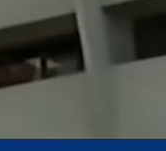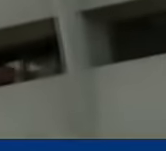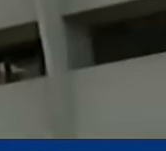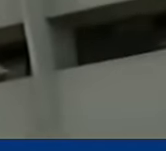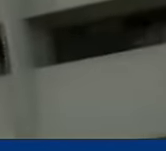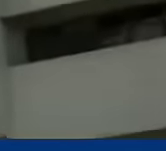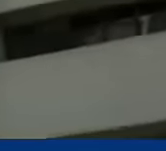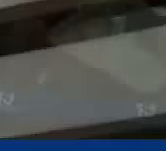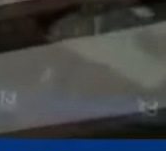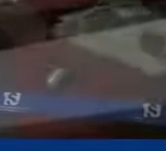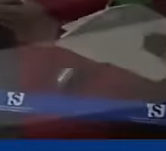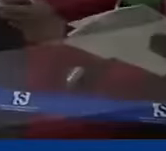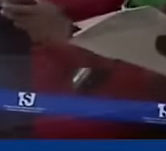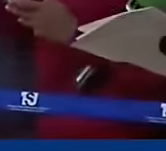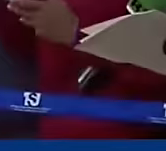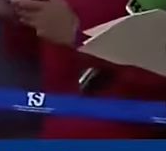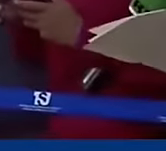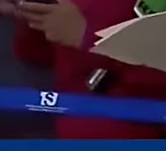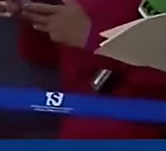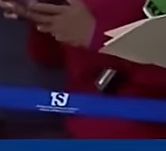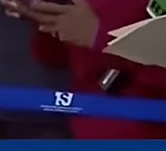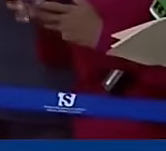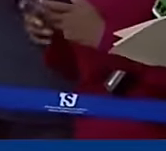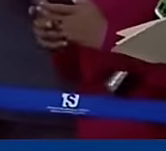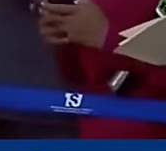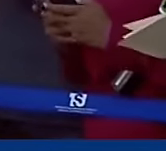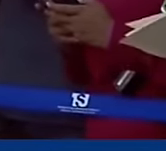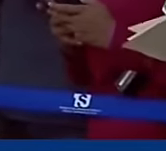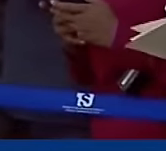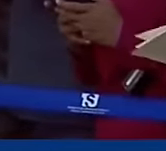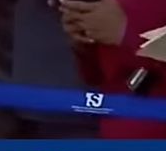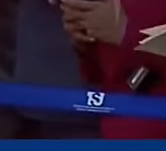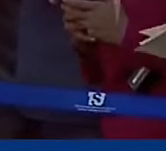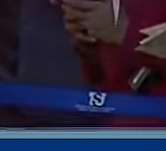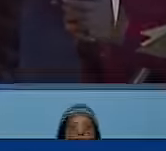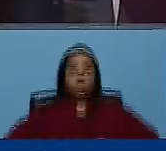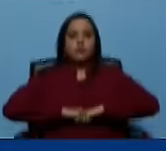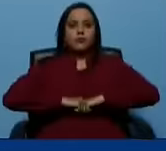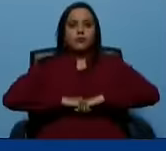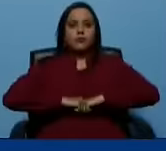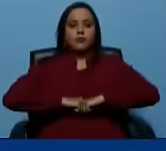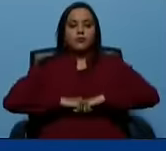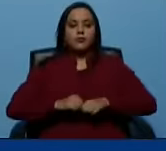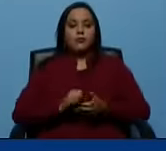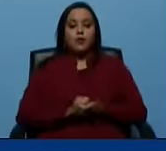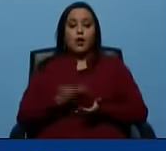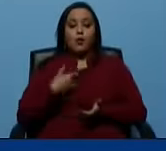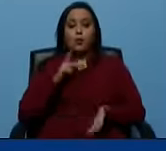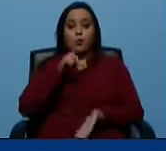He asistido a la citación judicial del máximo tribunal